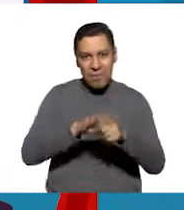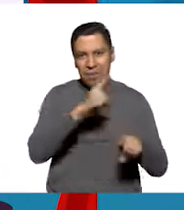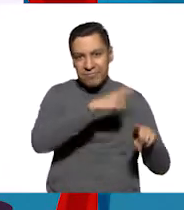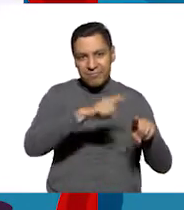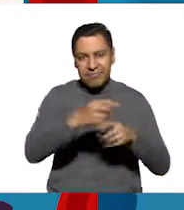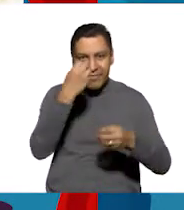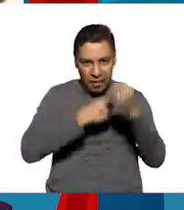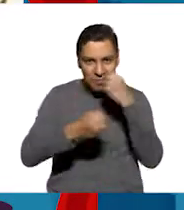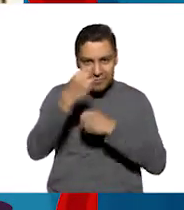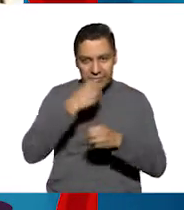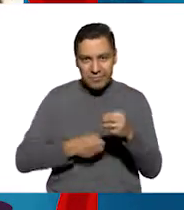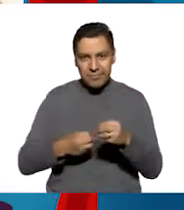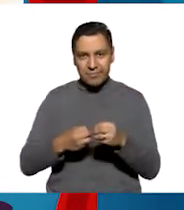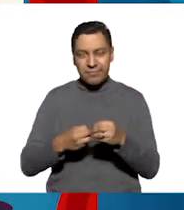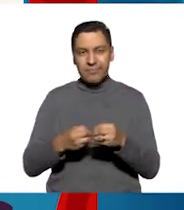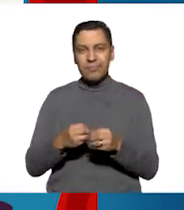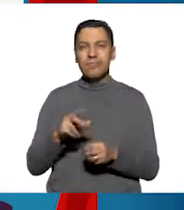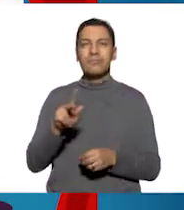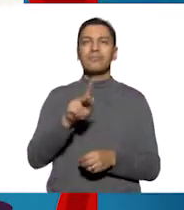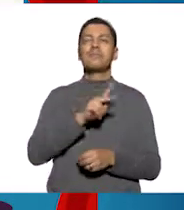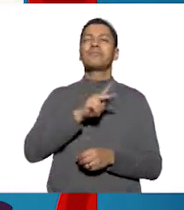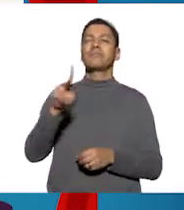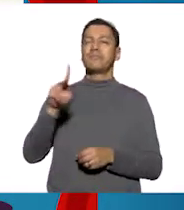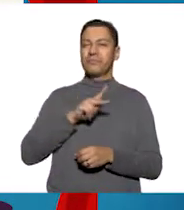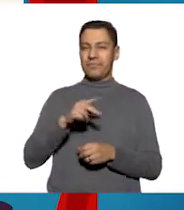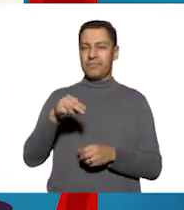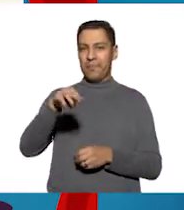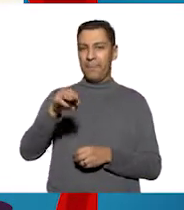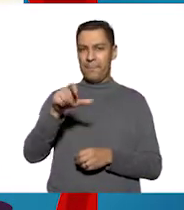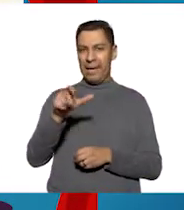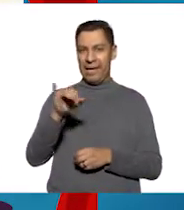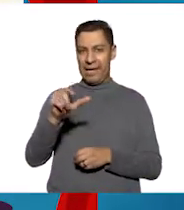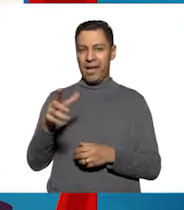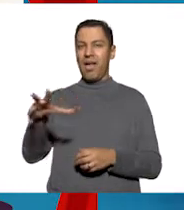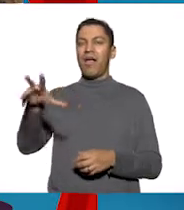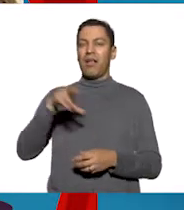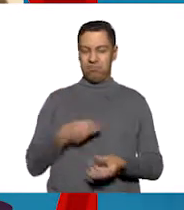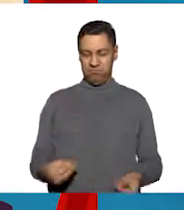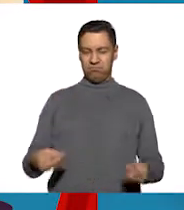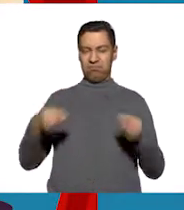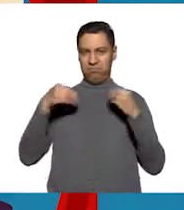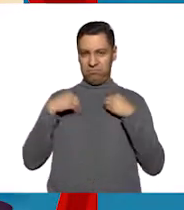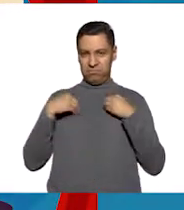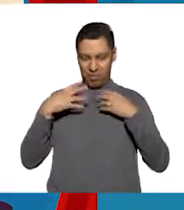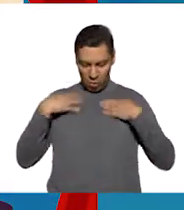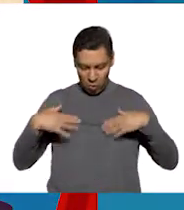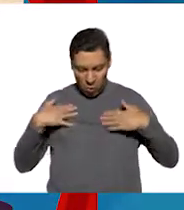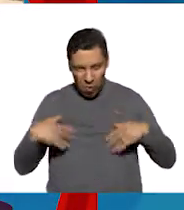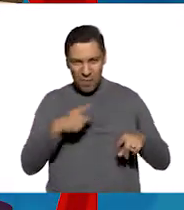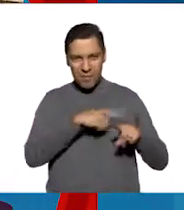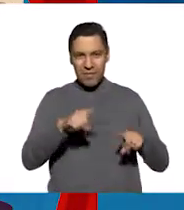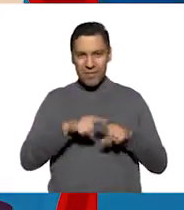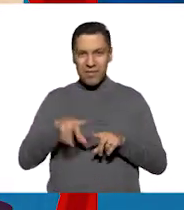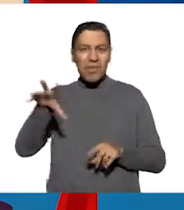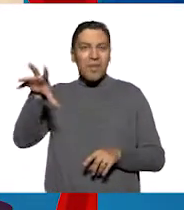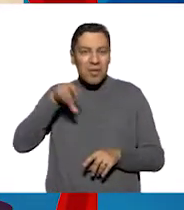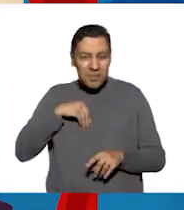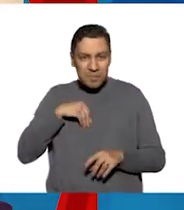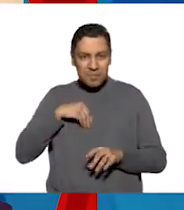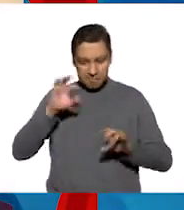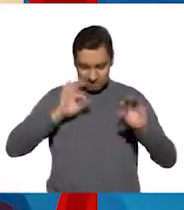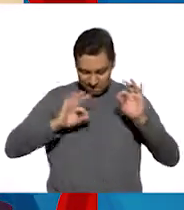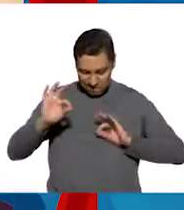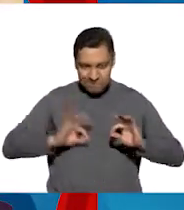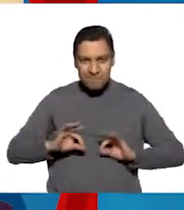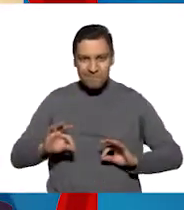mexicas se llamaban a sí mismos y se vestían como guerreros jaguar. En el lomo de la pieza podemos ver el vaso de